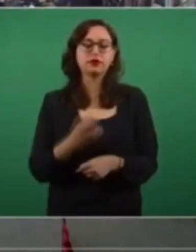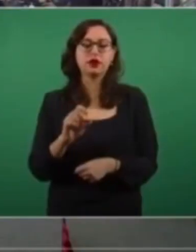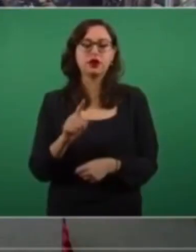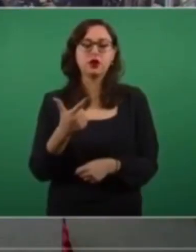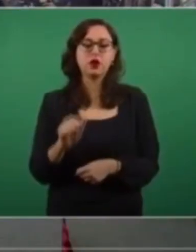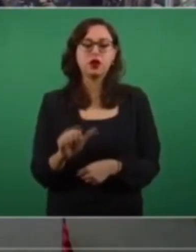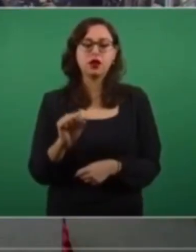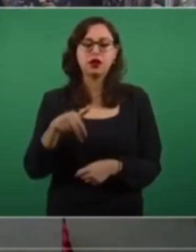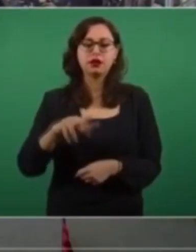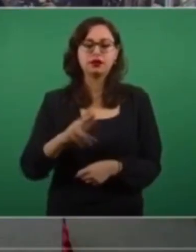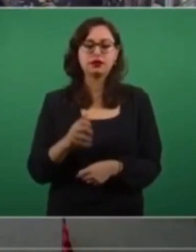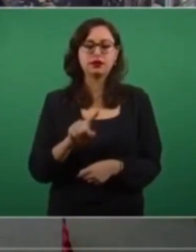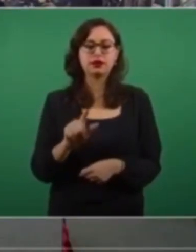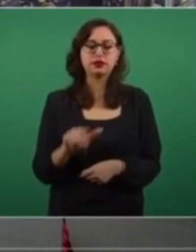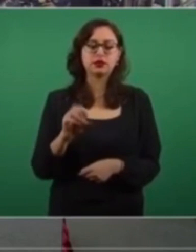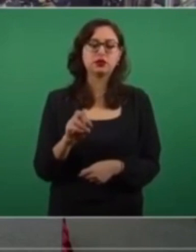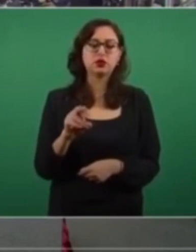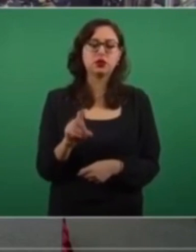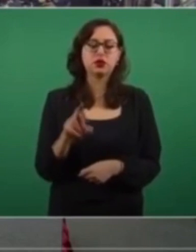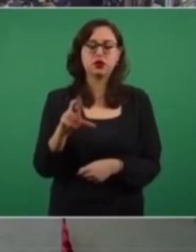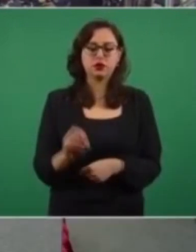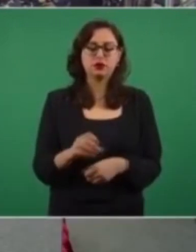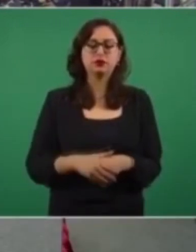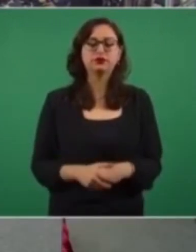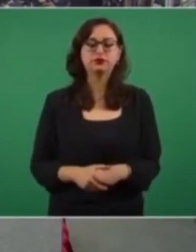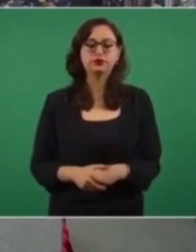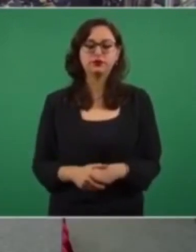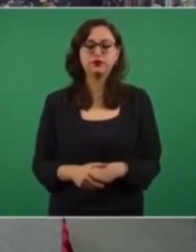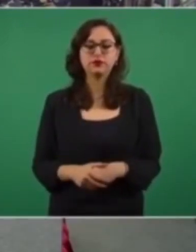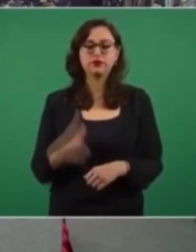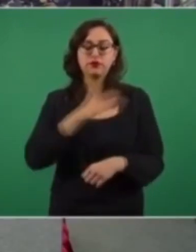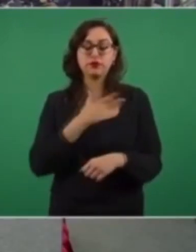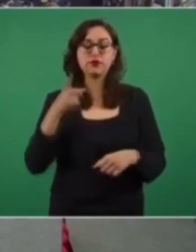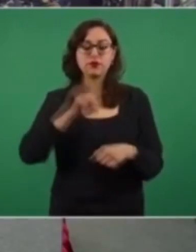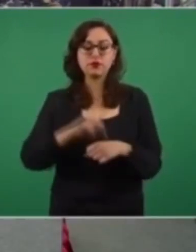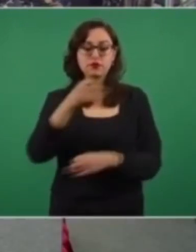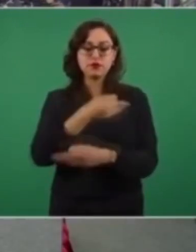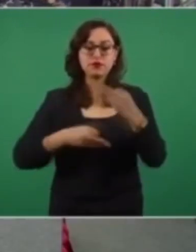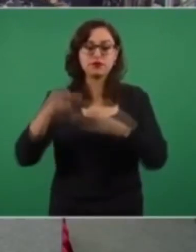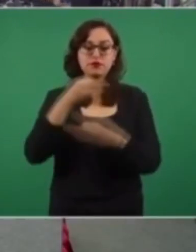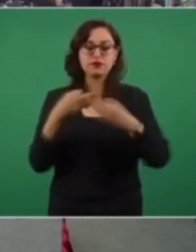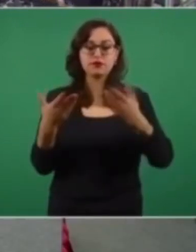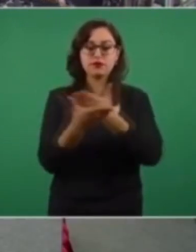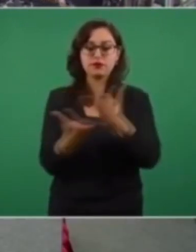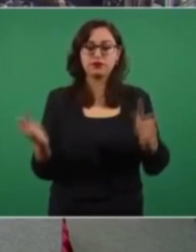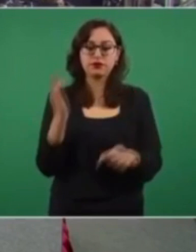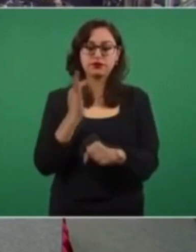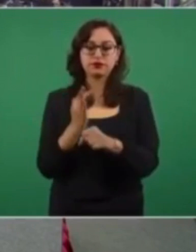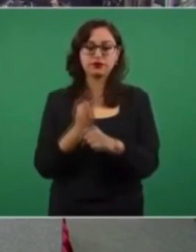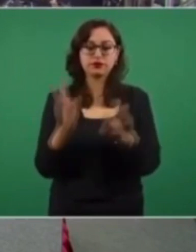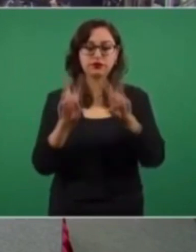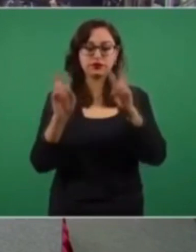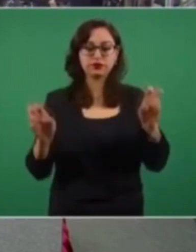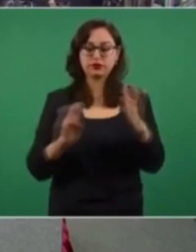Buenos días a todas y todos. Hoy vamos a informar de los programas prioritarios de la